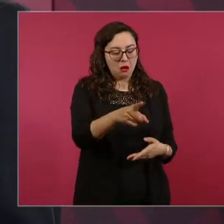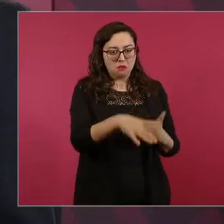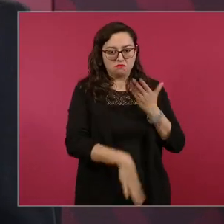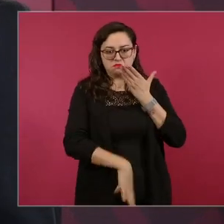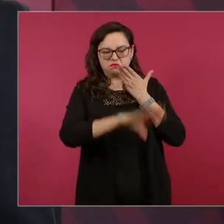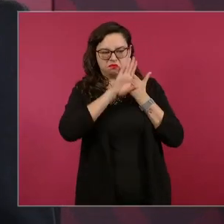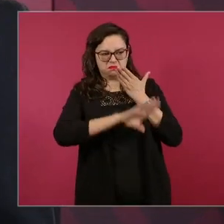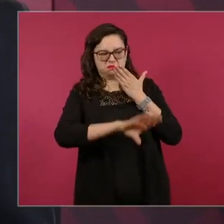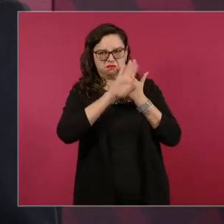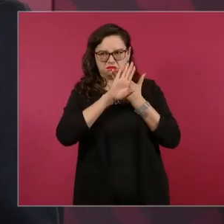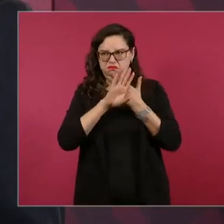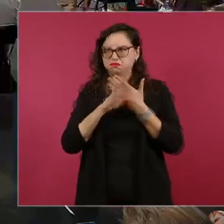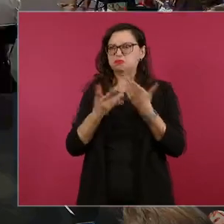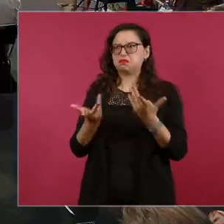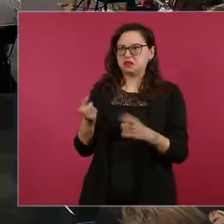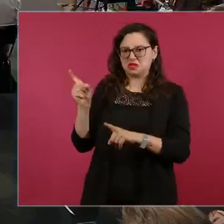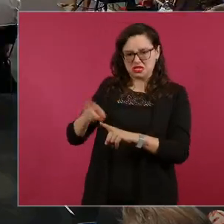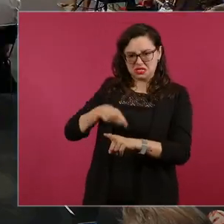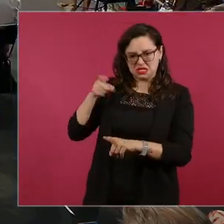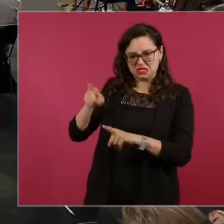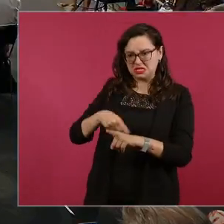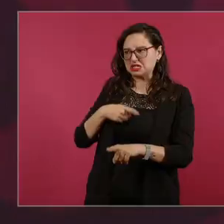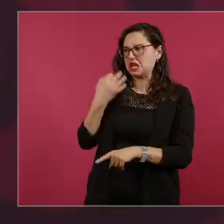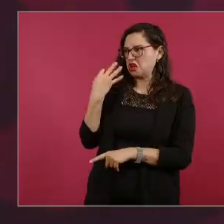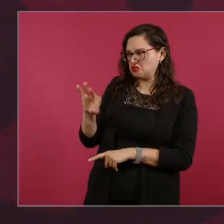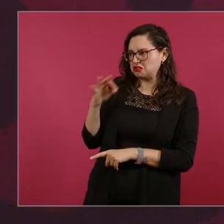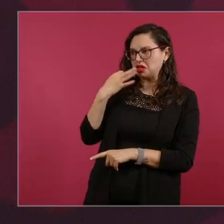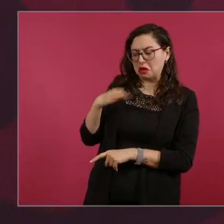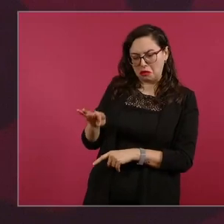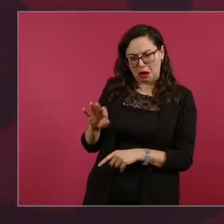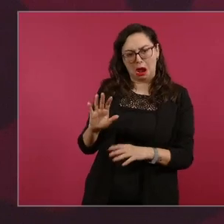hasta con groserías.